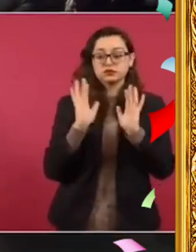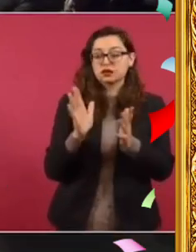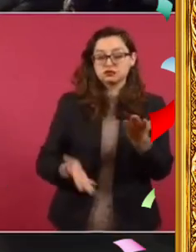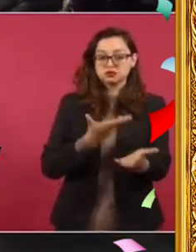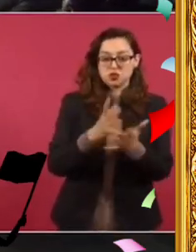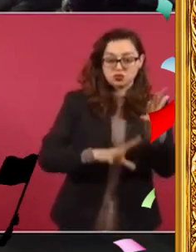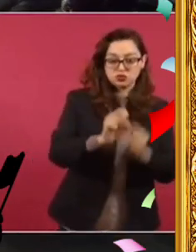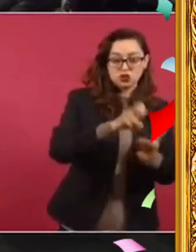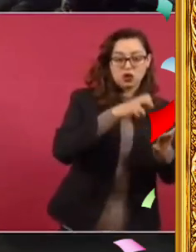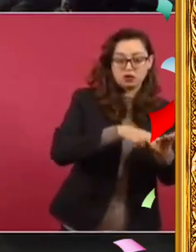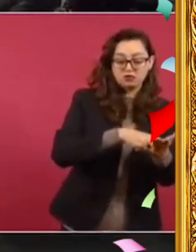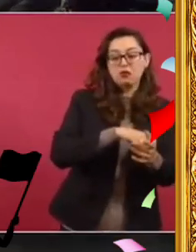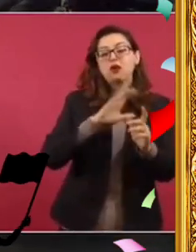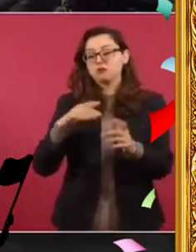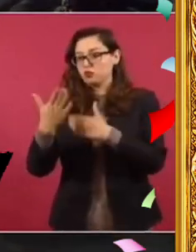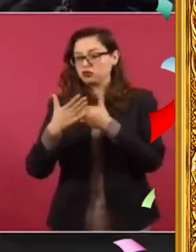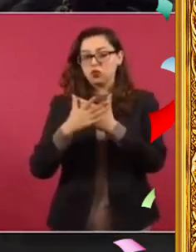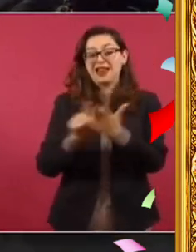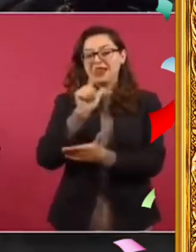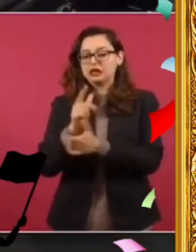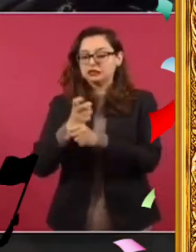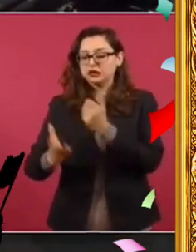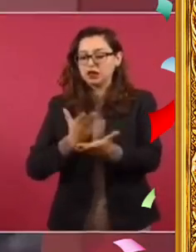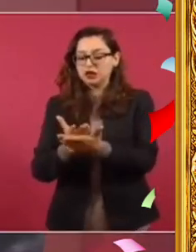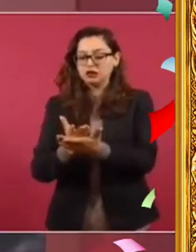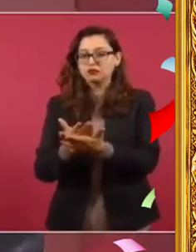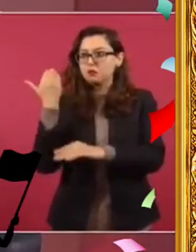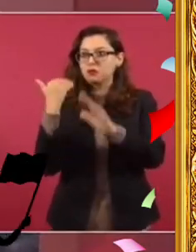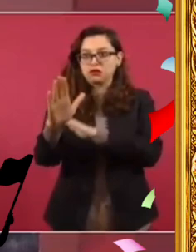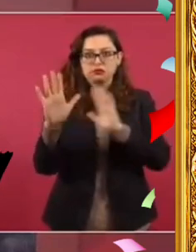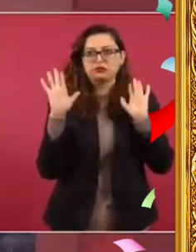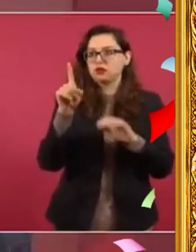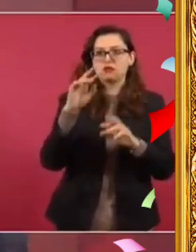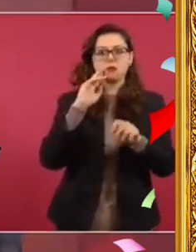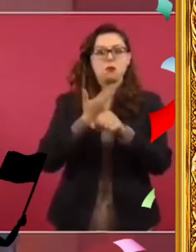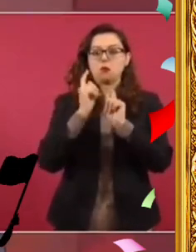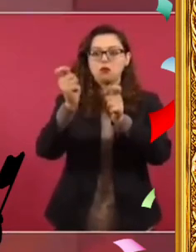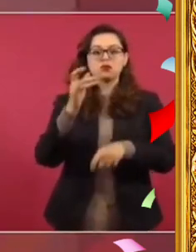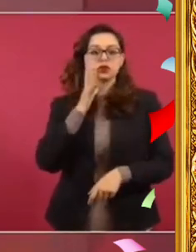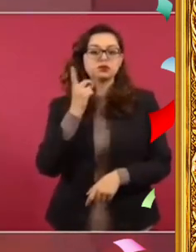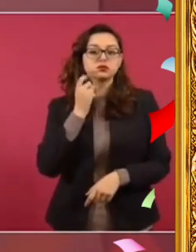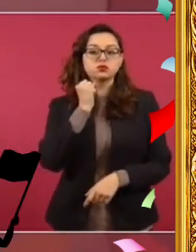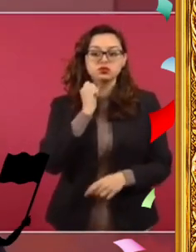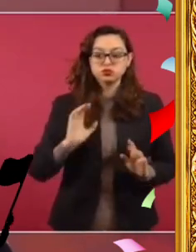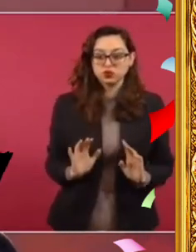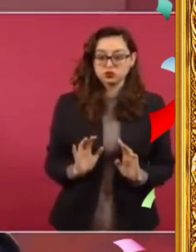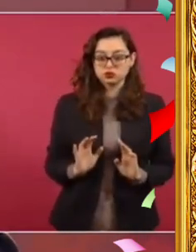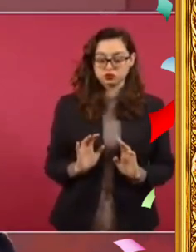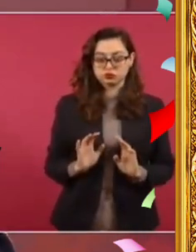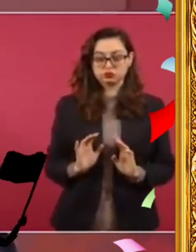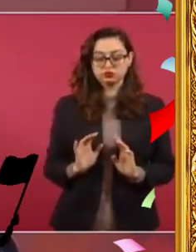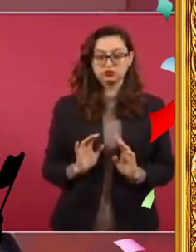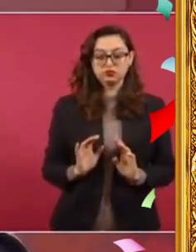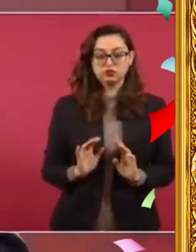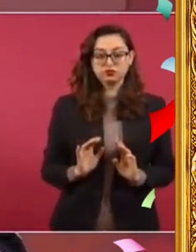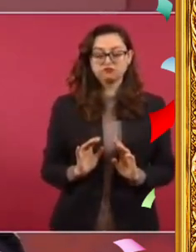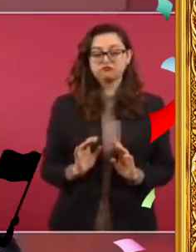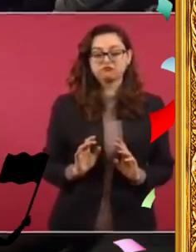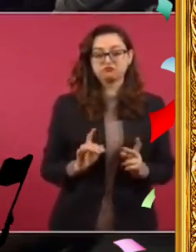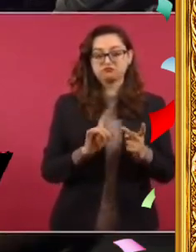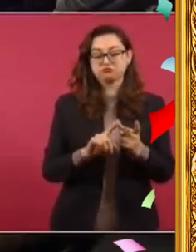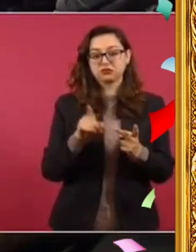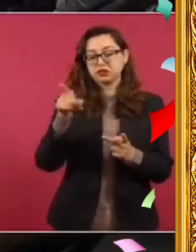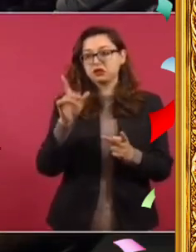reforma legal. Pero eso ya lo van a atender en el Poder Legislativo y si se requiere en el Poder